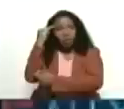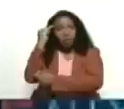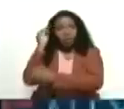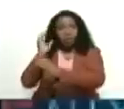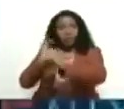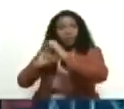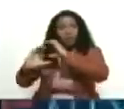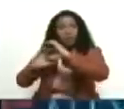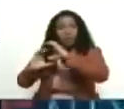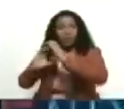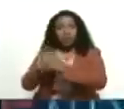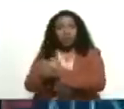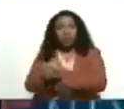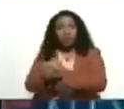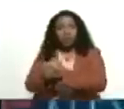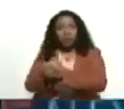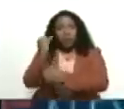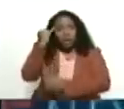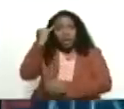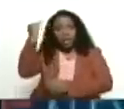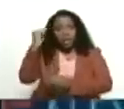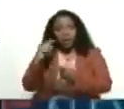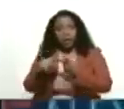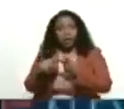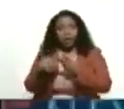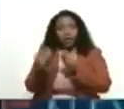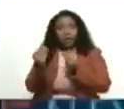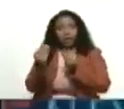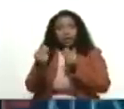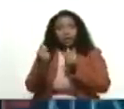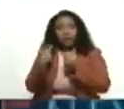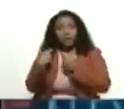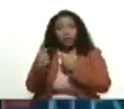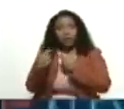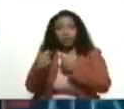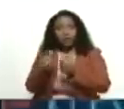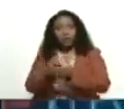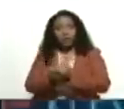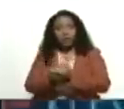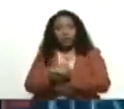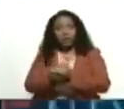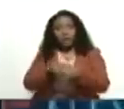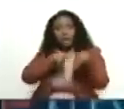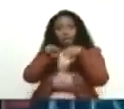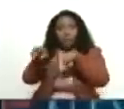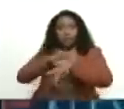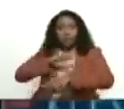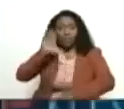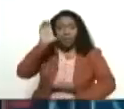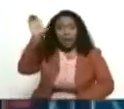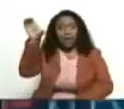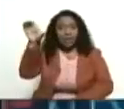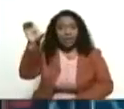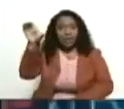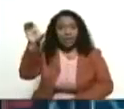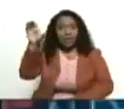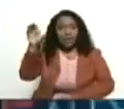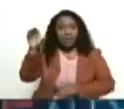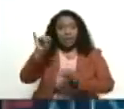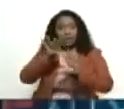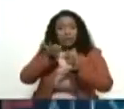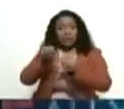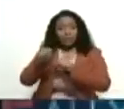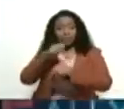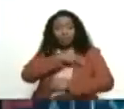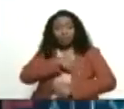comunicacional, ideológico y económico-financiero de ese país se arroga en la misión